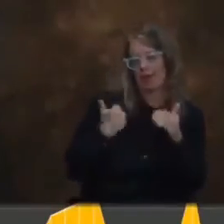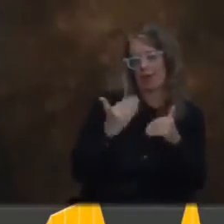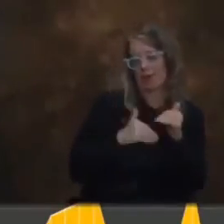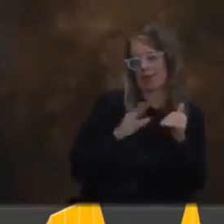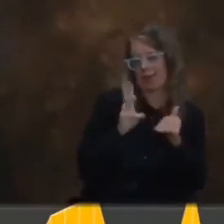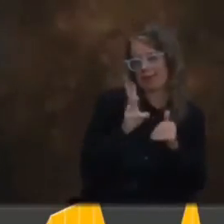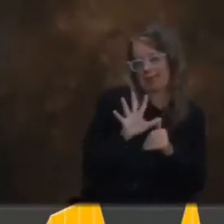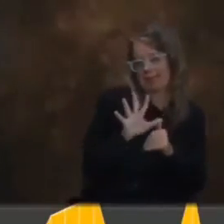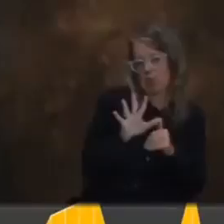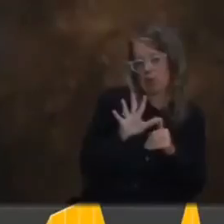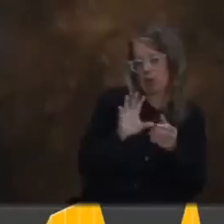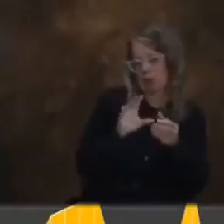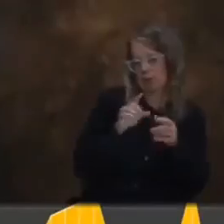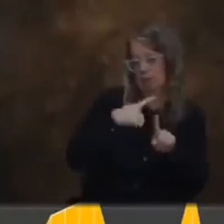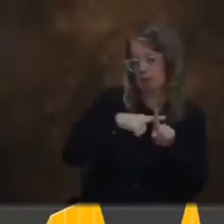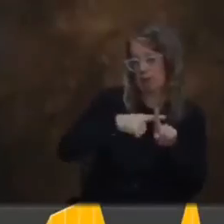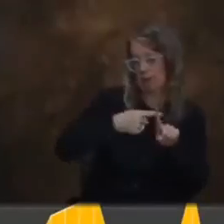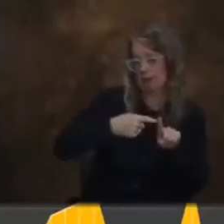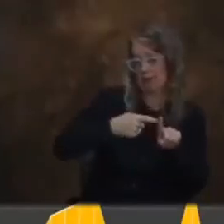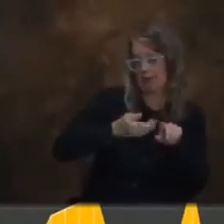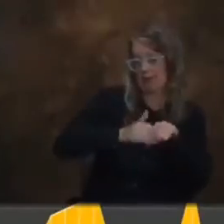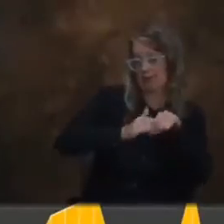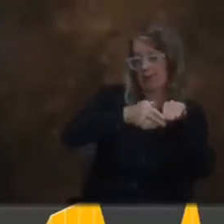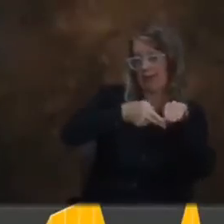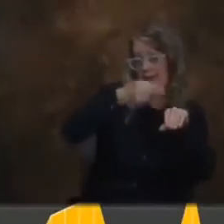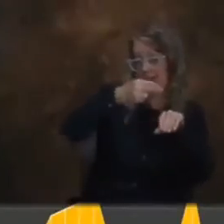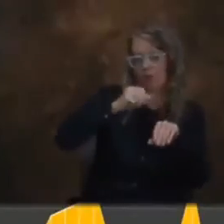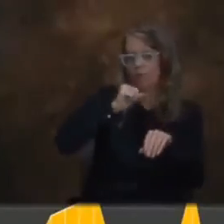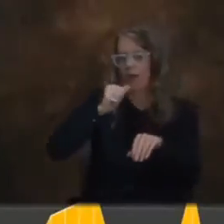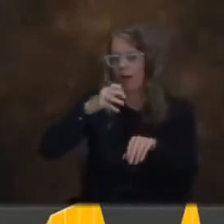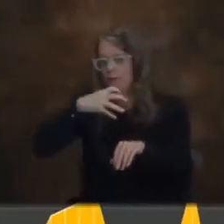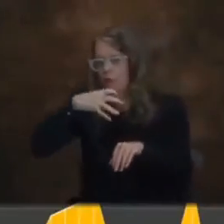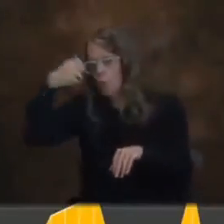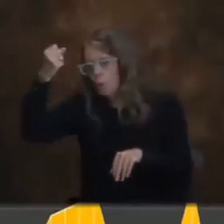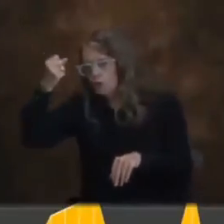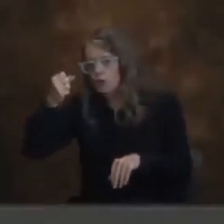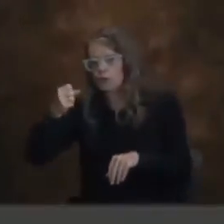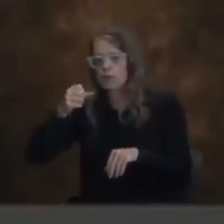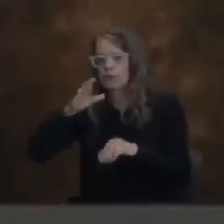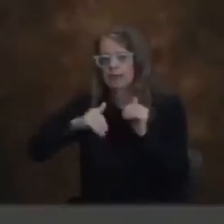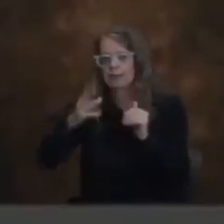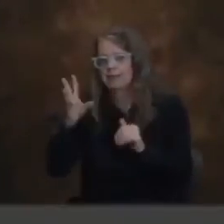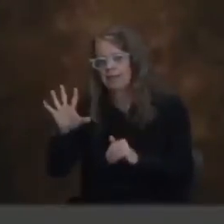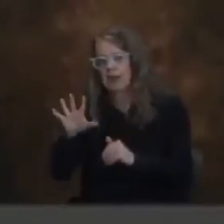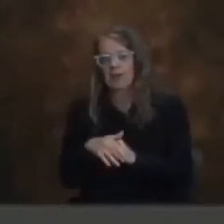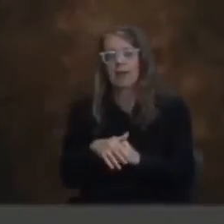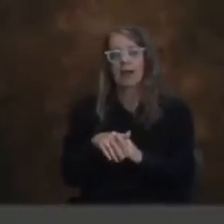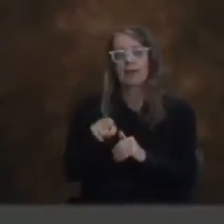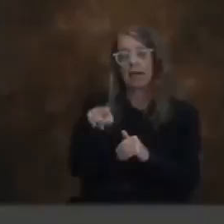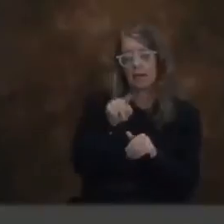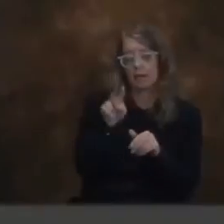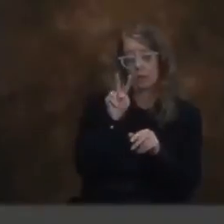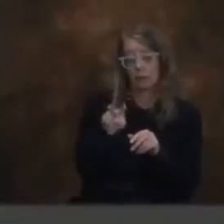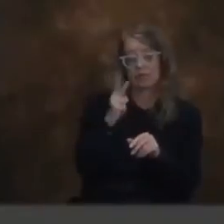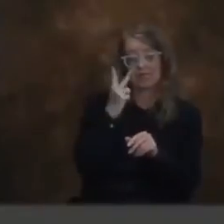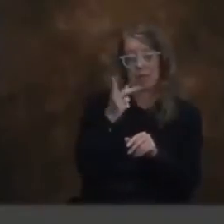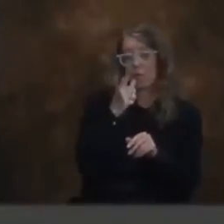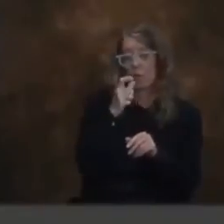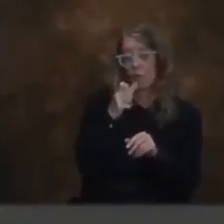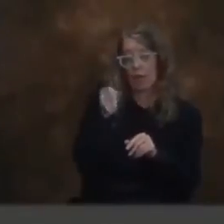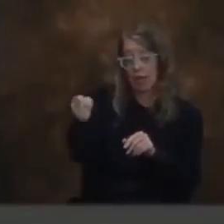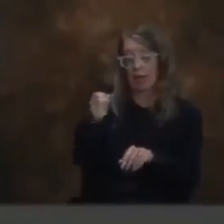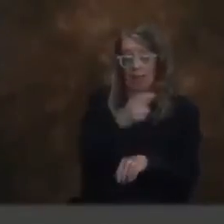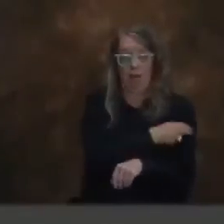visto el incremento y cuando vemos exclusivamente a las personas ingresadas es un cambio dramático ven